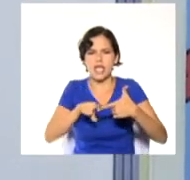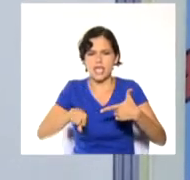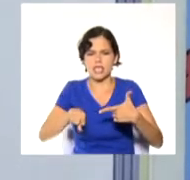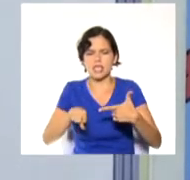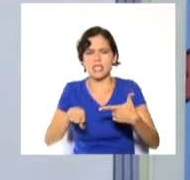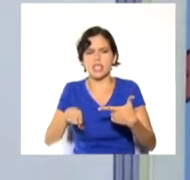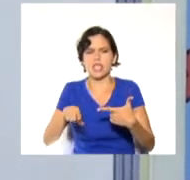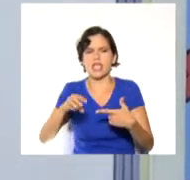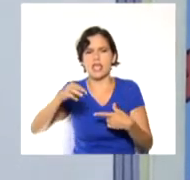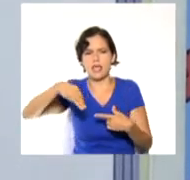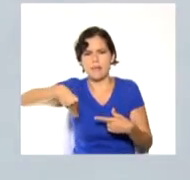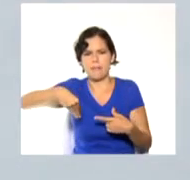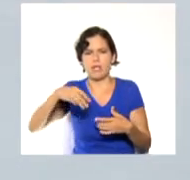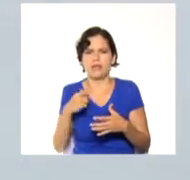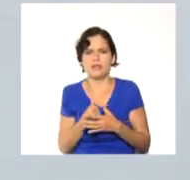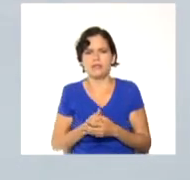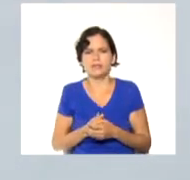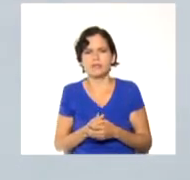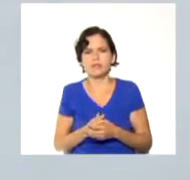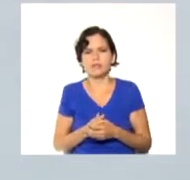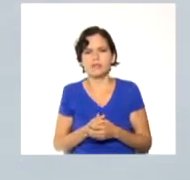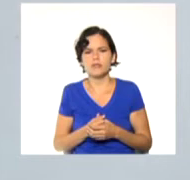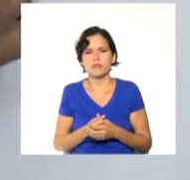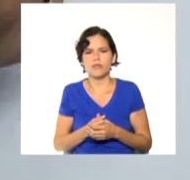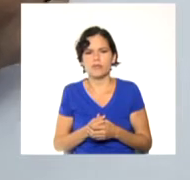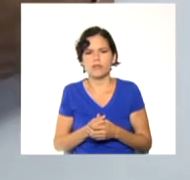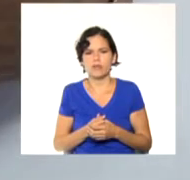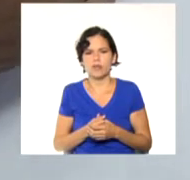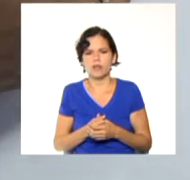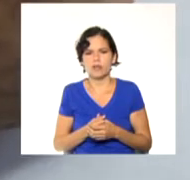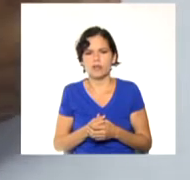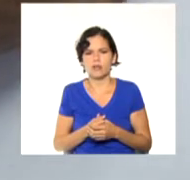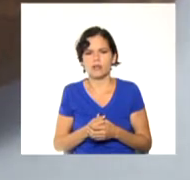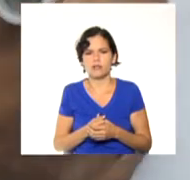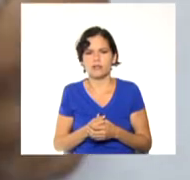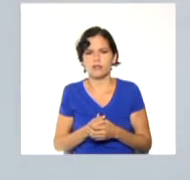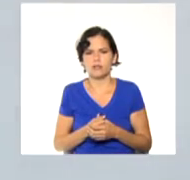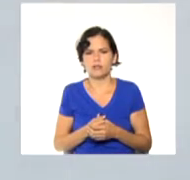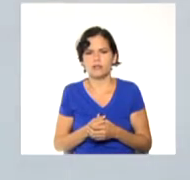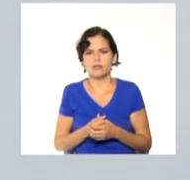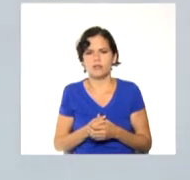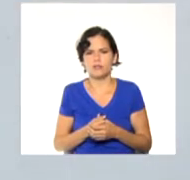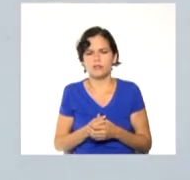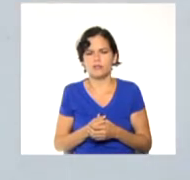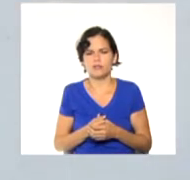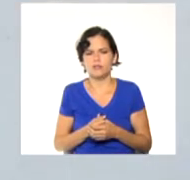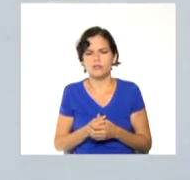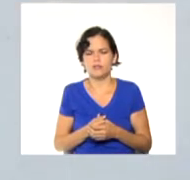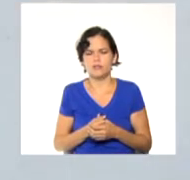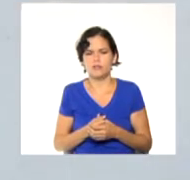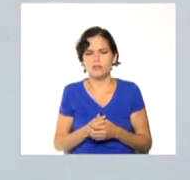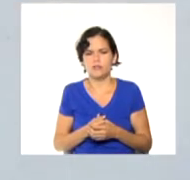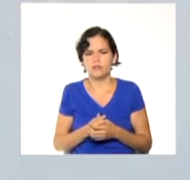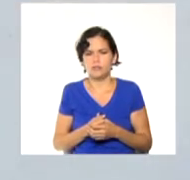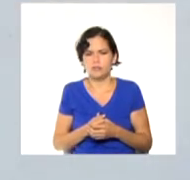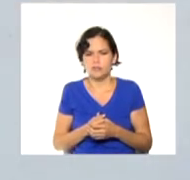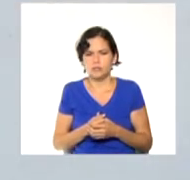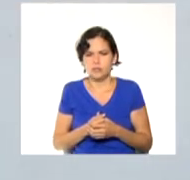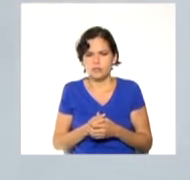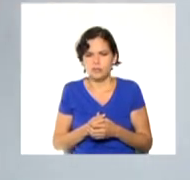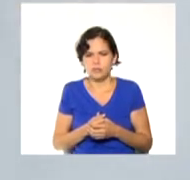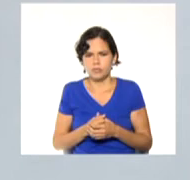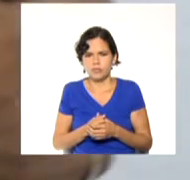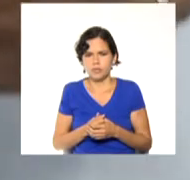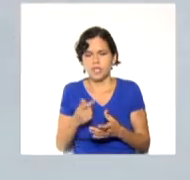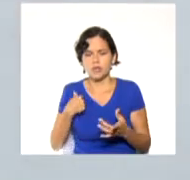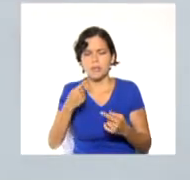una interpretación física, indico la variable que voy a despejar, en este caso es J, ¿ok? Esto